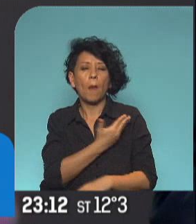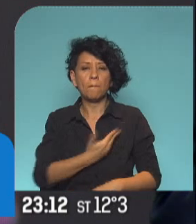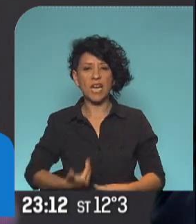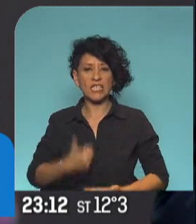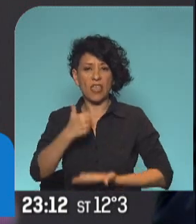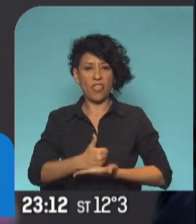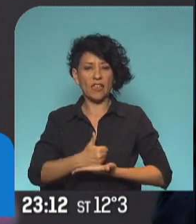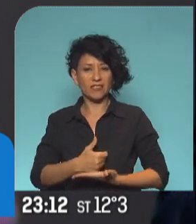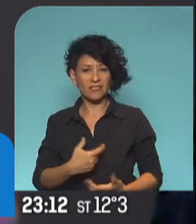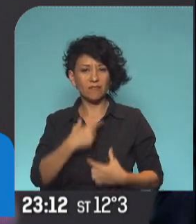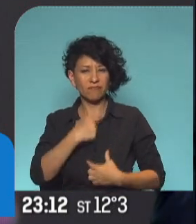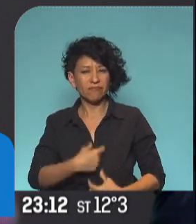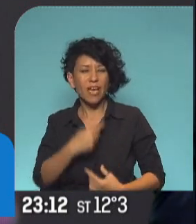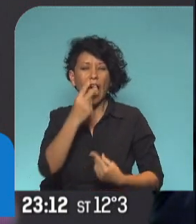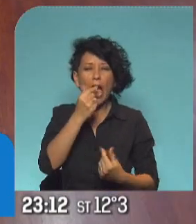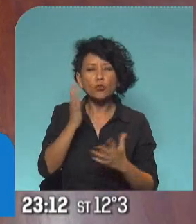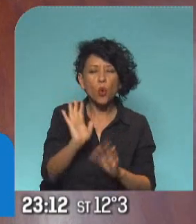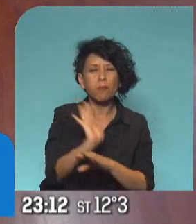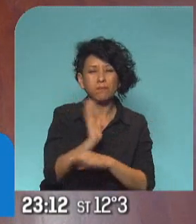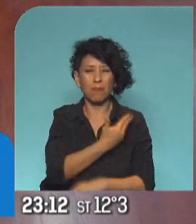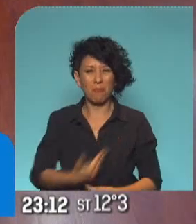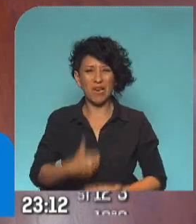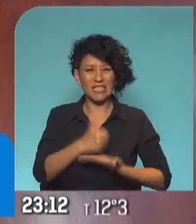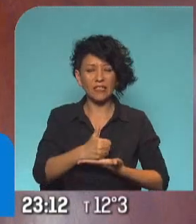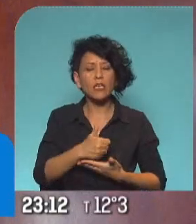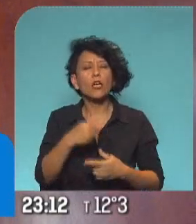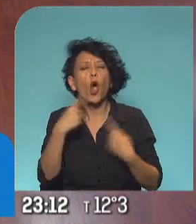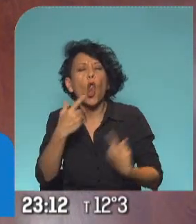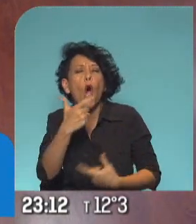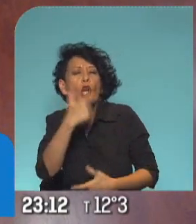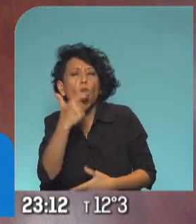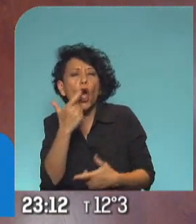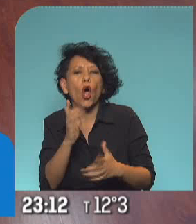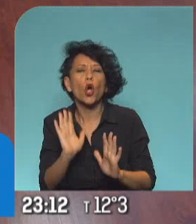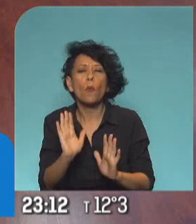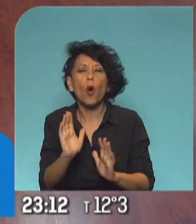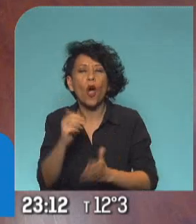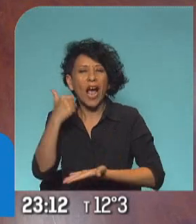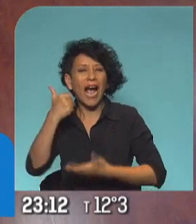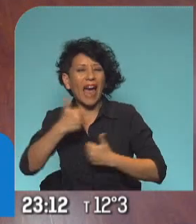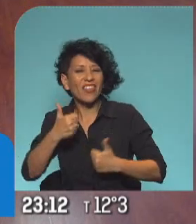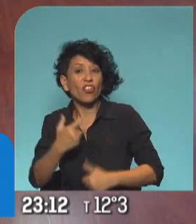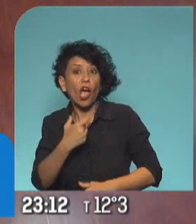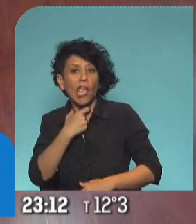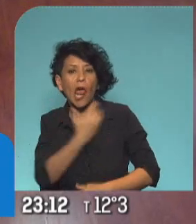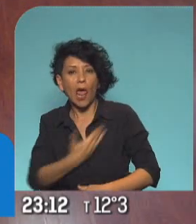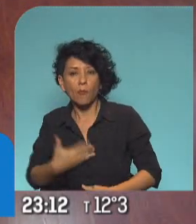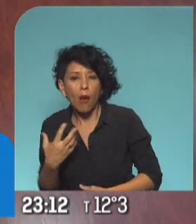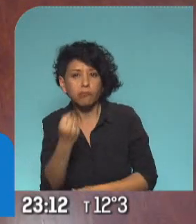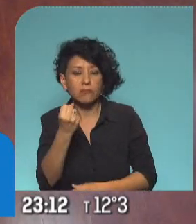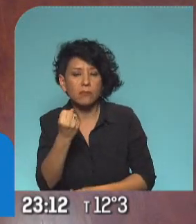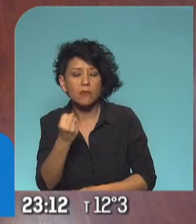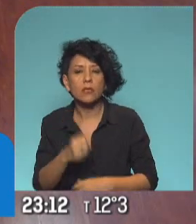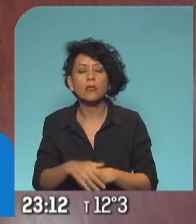tiene azul a su lado es el presidente de ejercicio. El que tiene más colores rojos es el candidato que busca hacerlo. En la política internacional, por